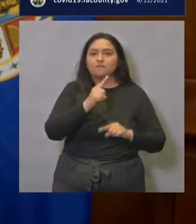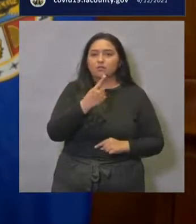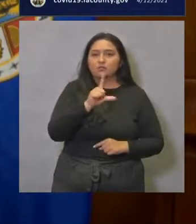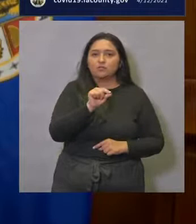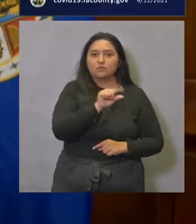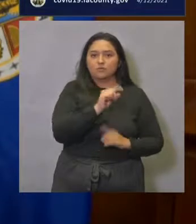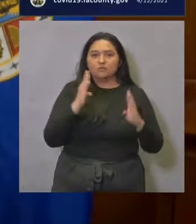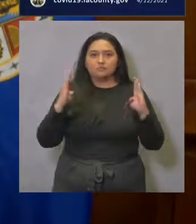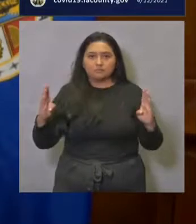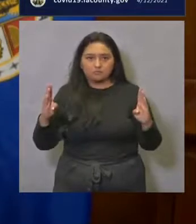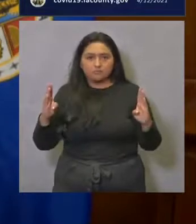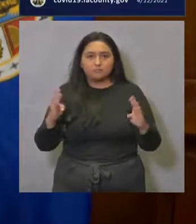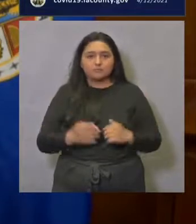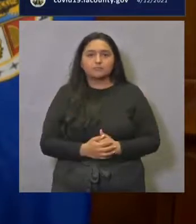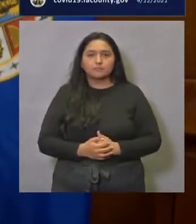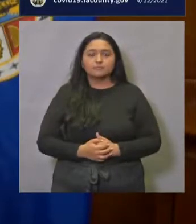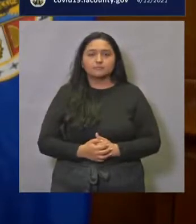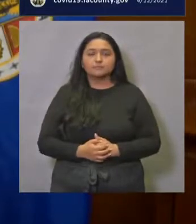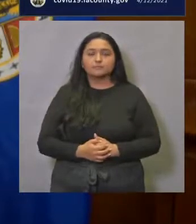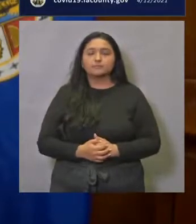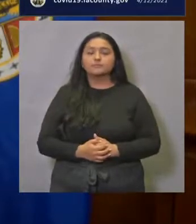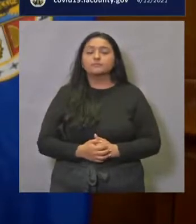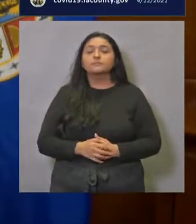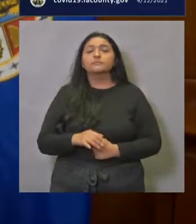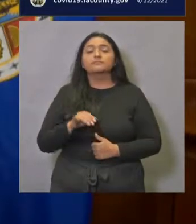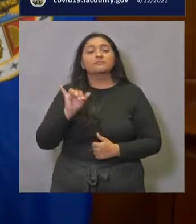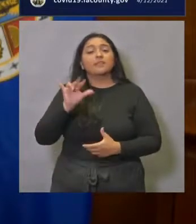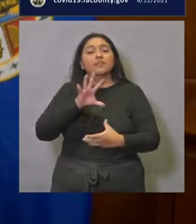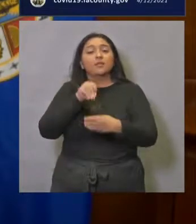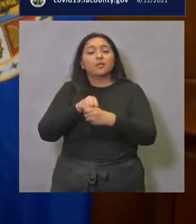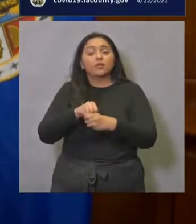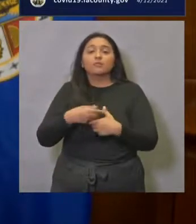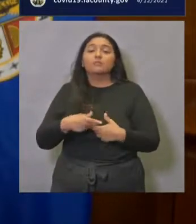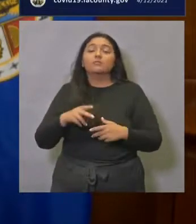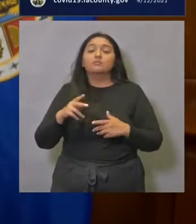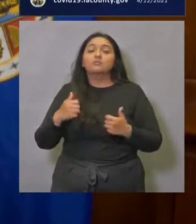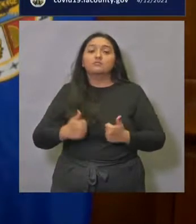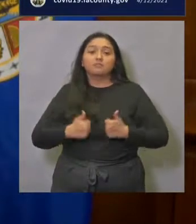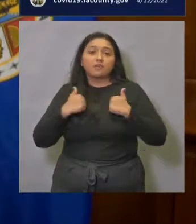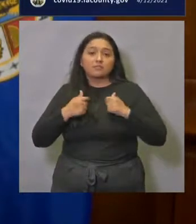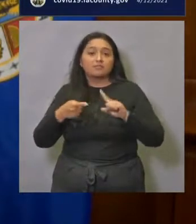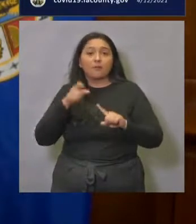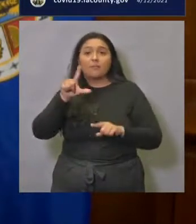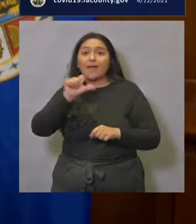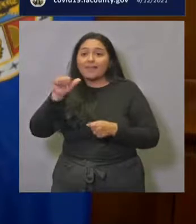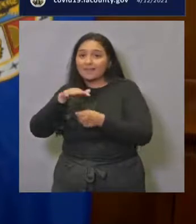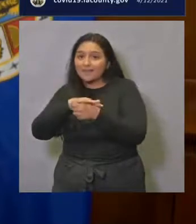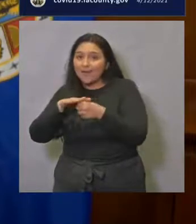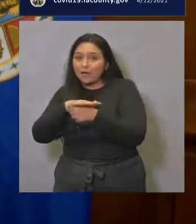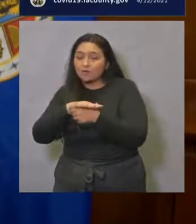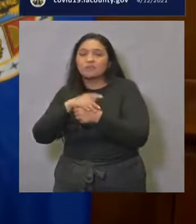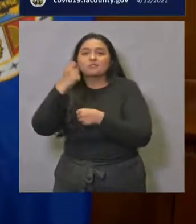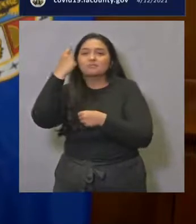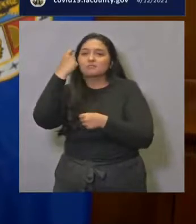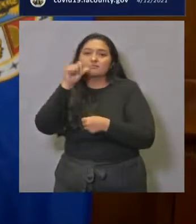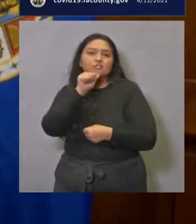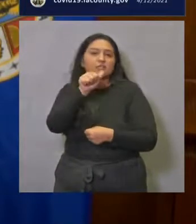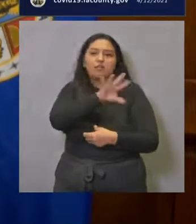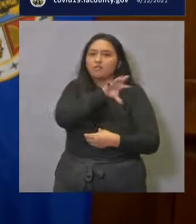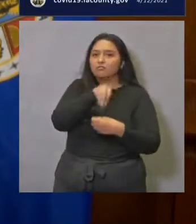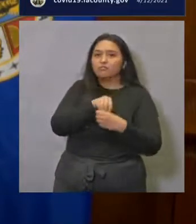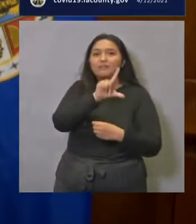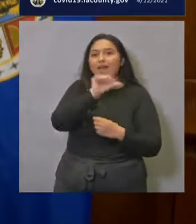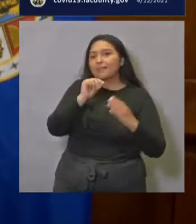de 2020. Esto incluye a residentes del condado de Los Ángeles, pero no a la ciudad de Los